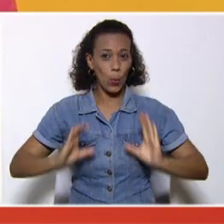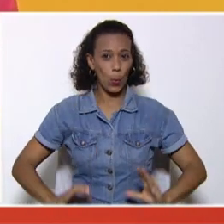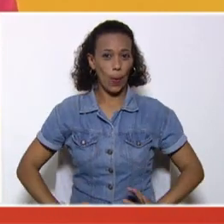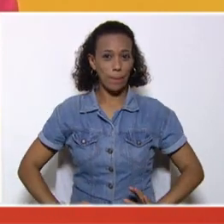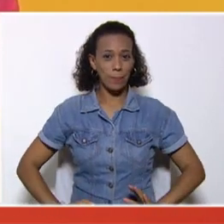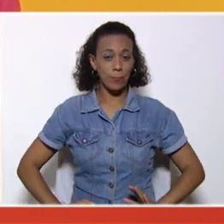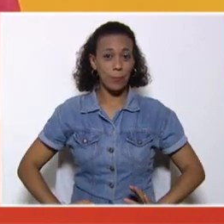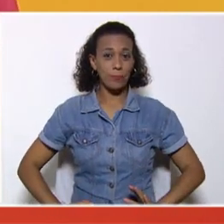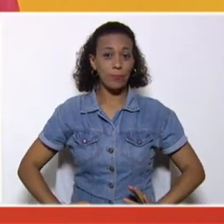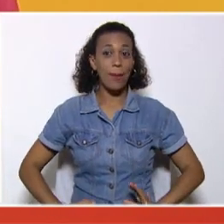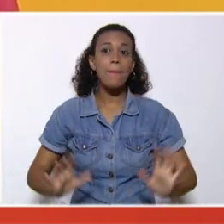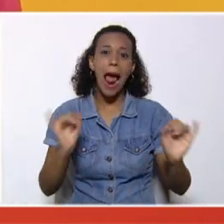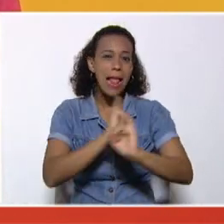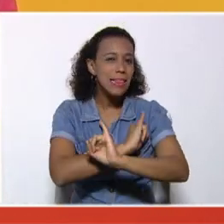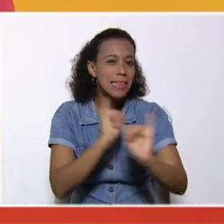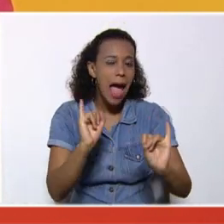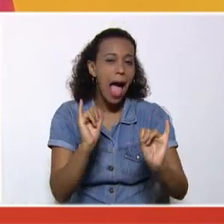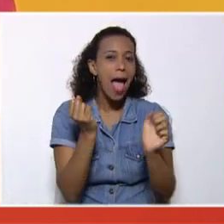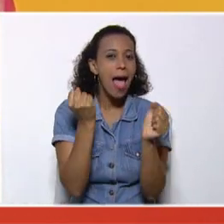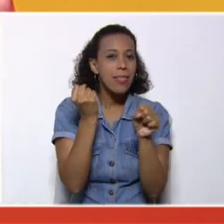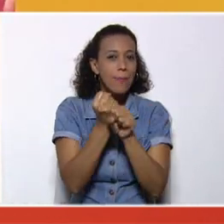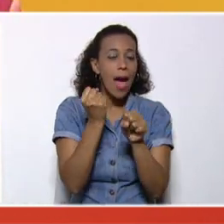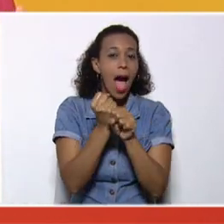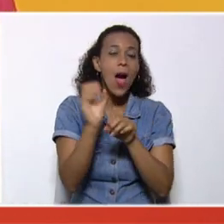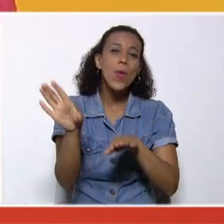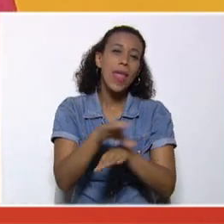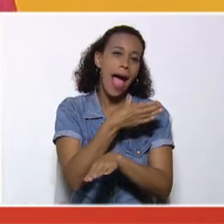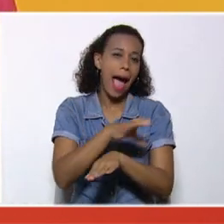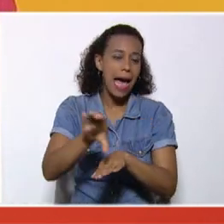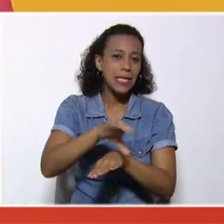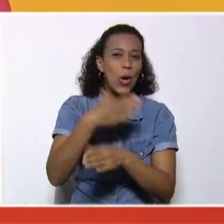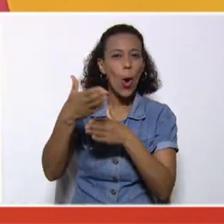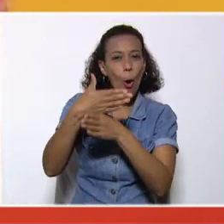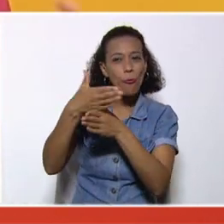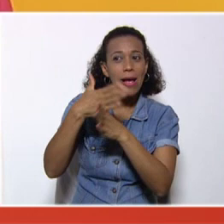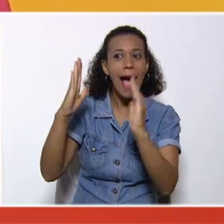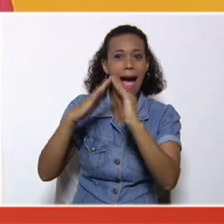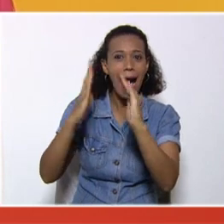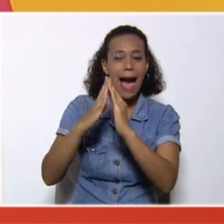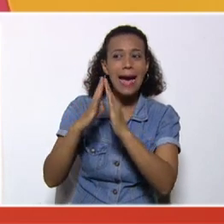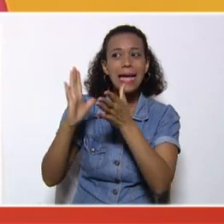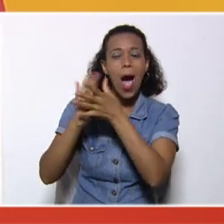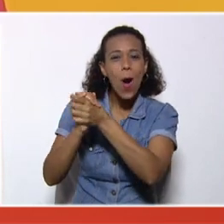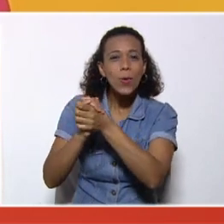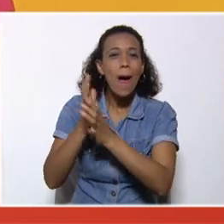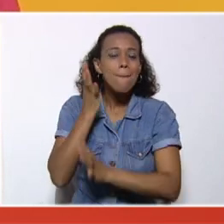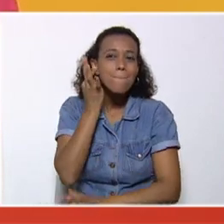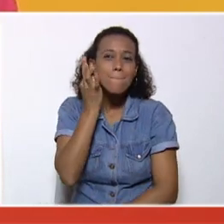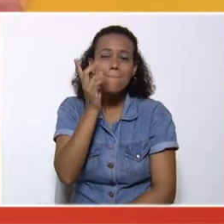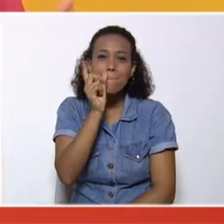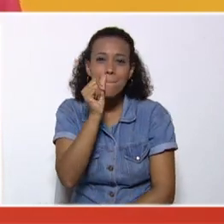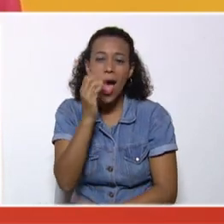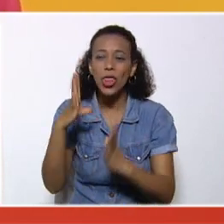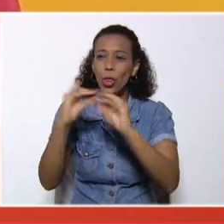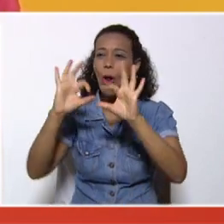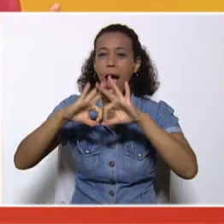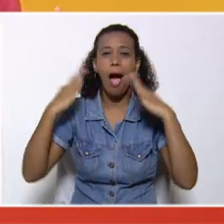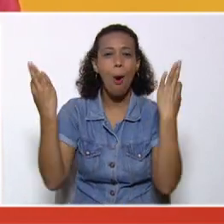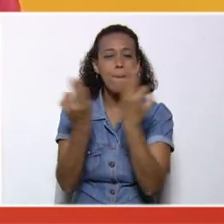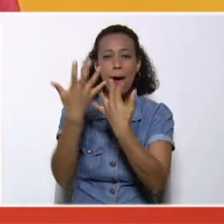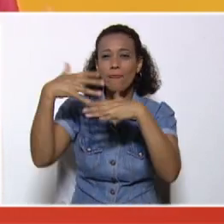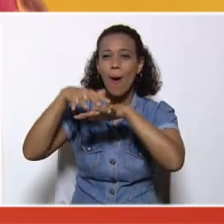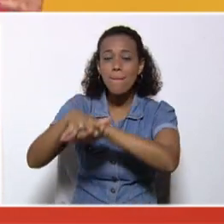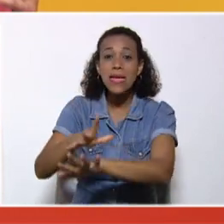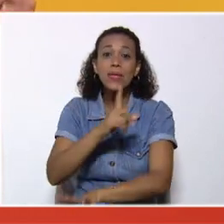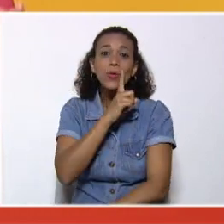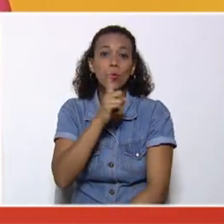humano. Y para despedirme, les voy a dejar una canción para que compartan en casa con la niña, el niño y toda la familia. Y